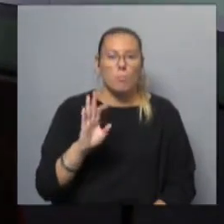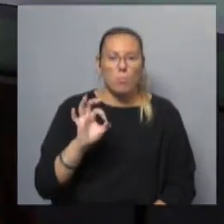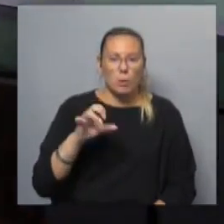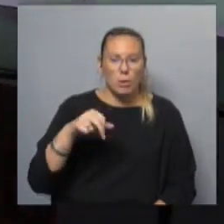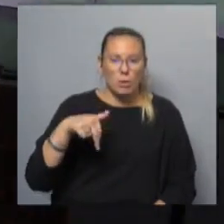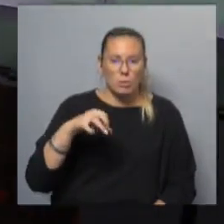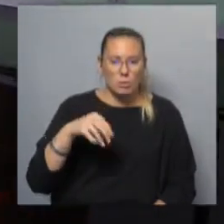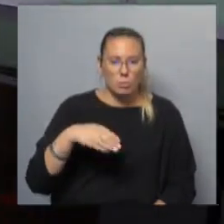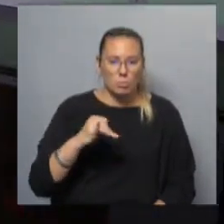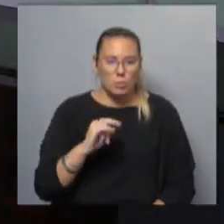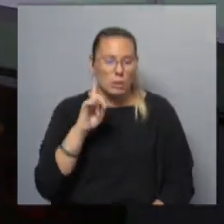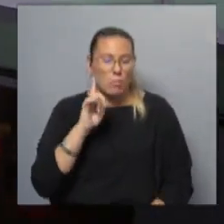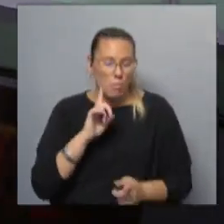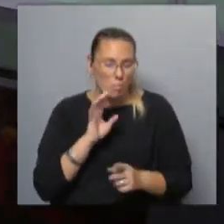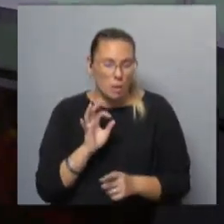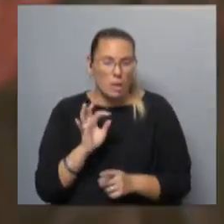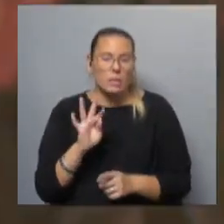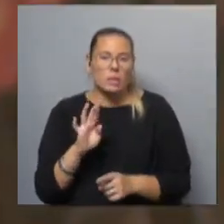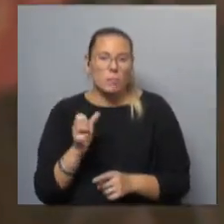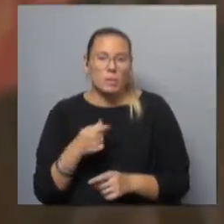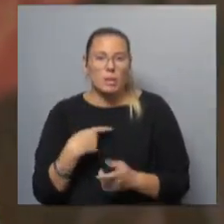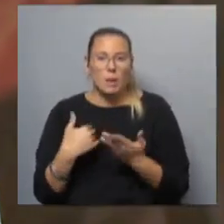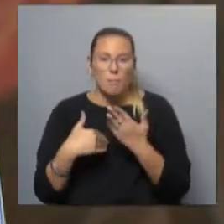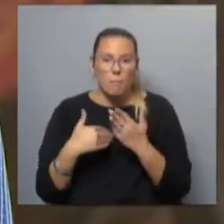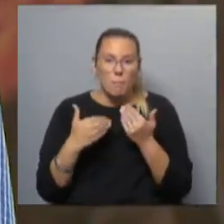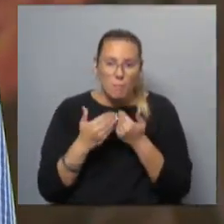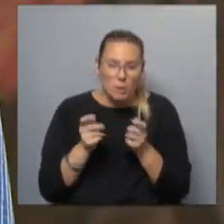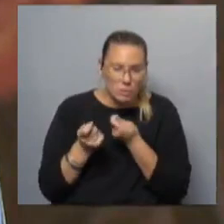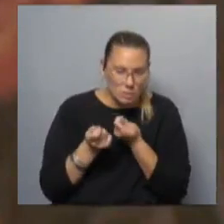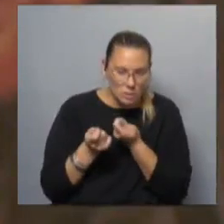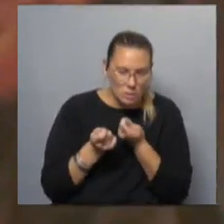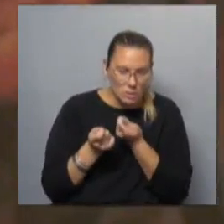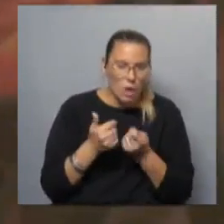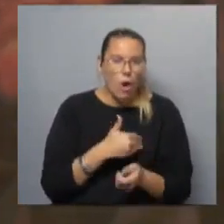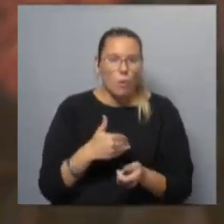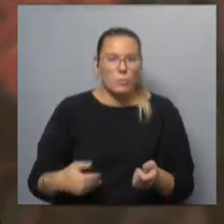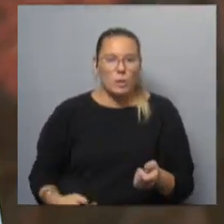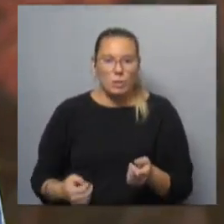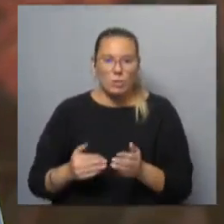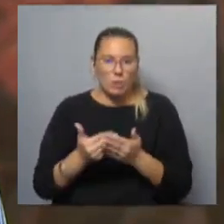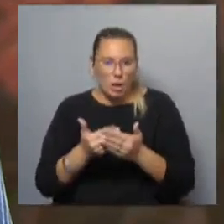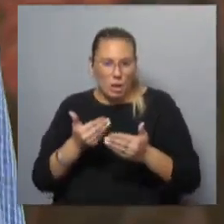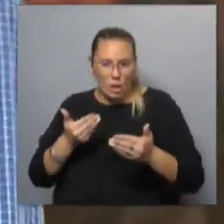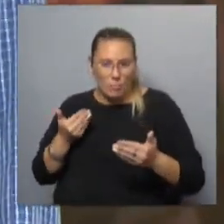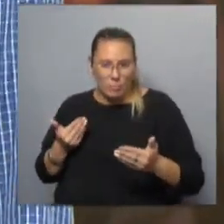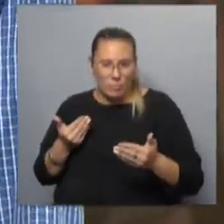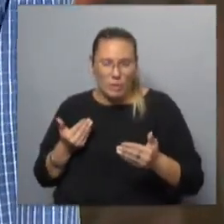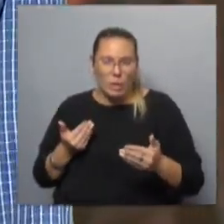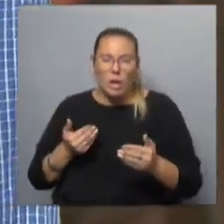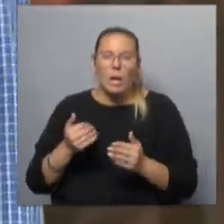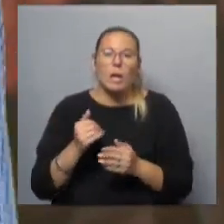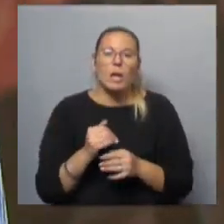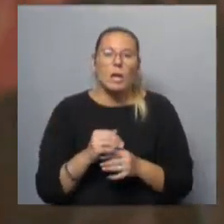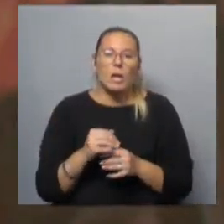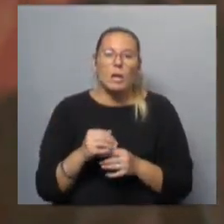Ponsonby, su referente fue Trapani, empezó a negociar con el gobierno. Y casi enseguida se apartó de las instrucciones. ¿Eh? Sí. Las instrucciones